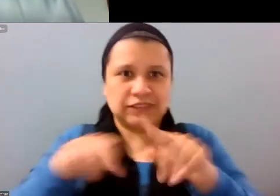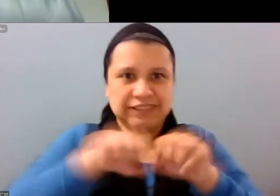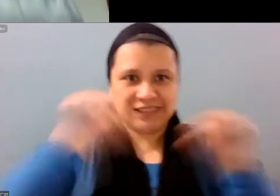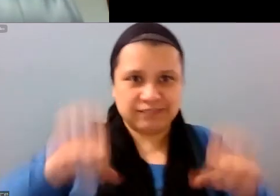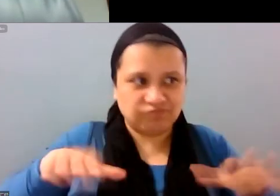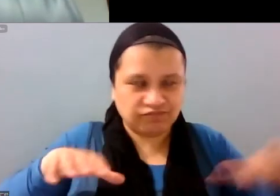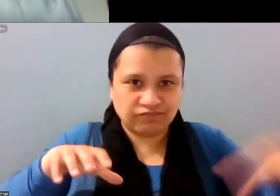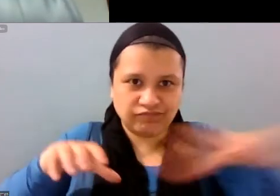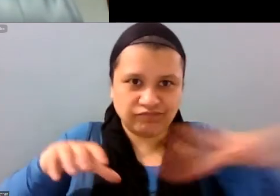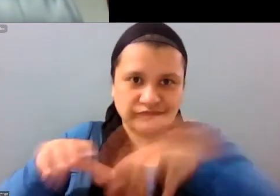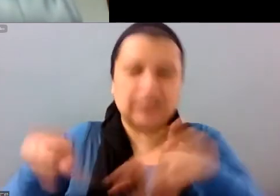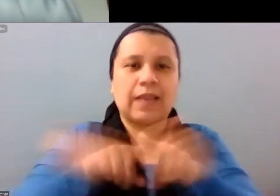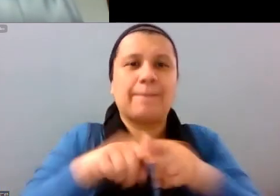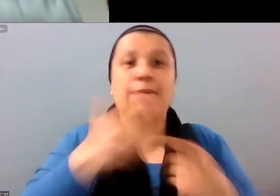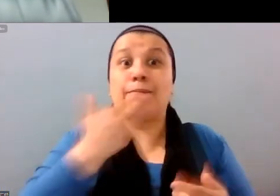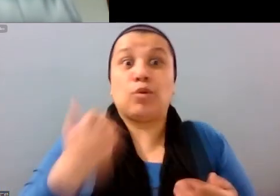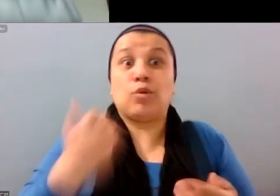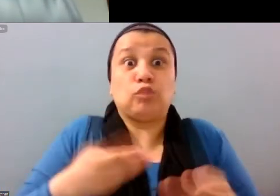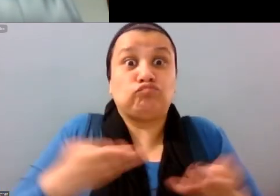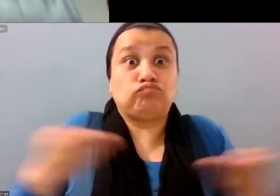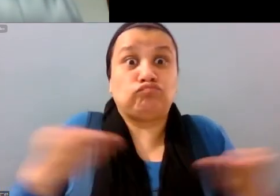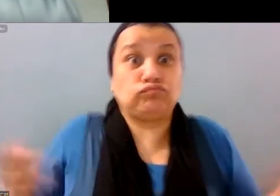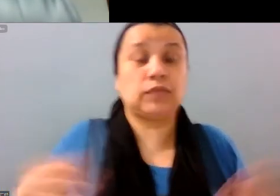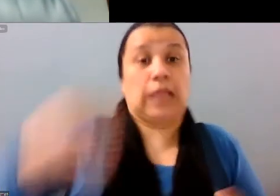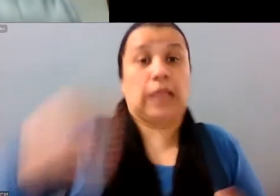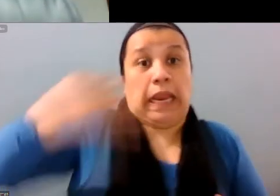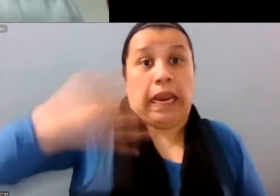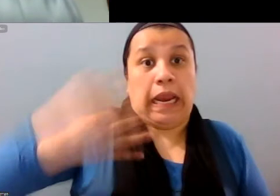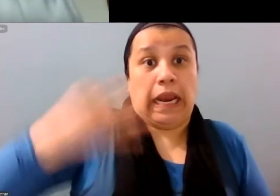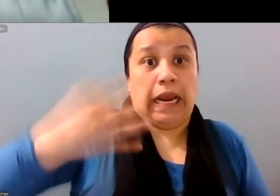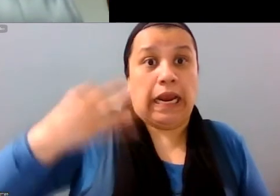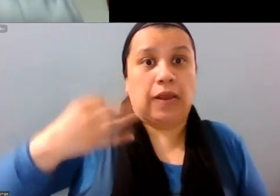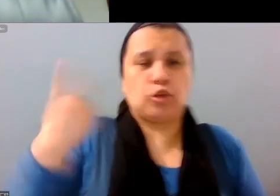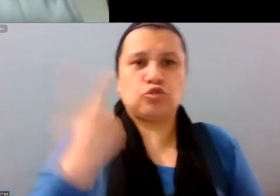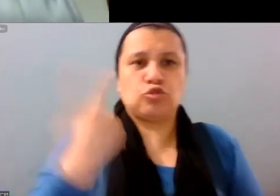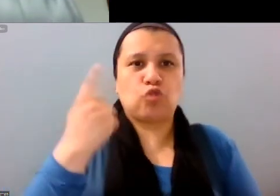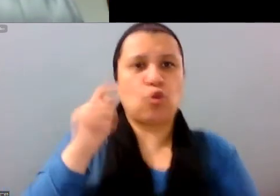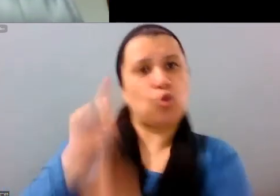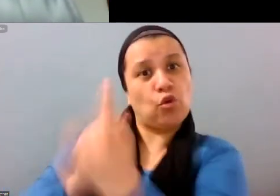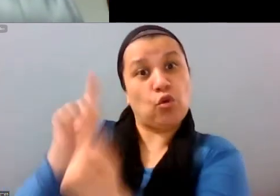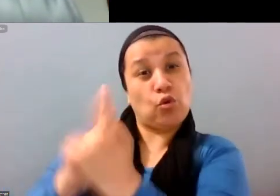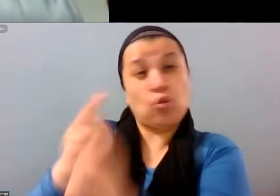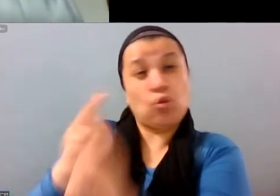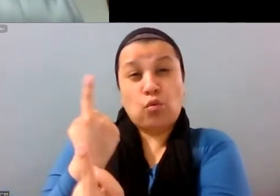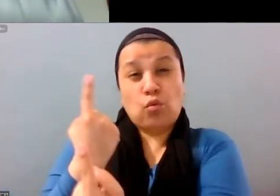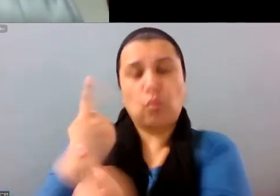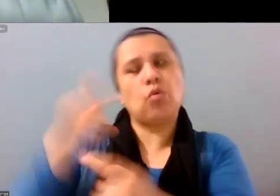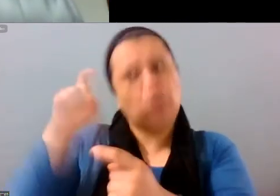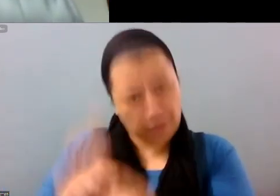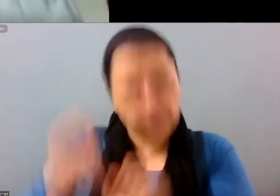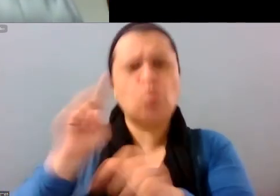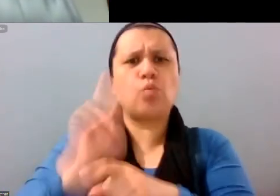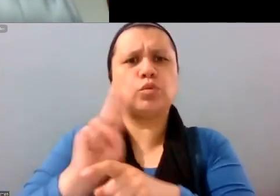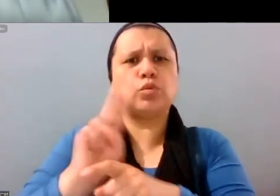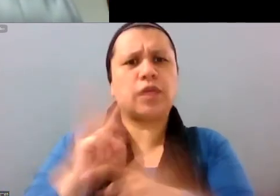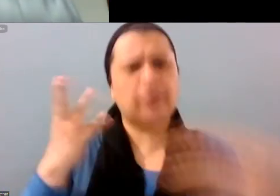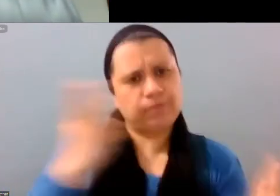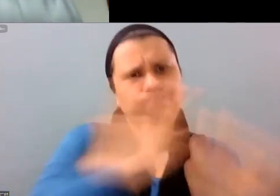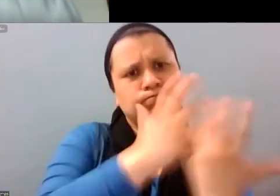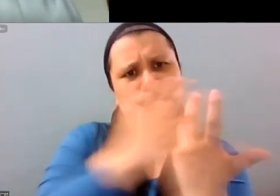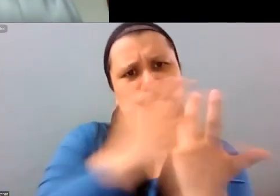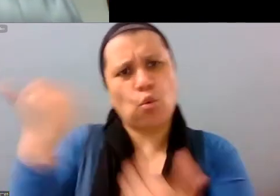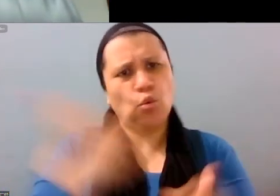elementos de calidad que van más allá de una clase presencial que debe complementarse con estos otros elementos que la educación a